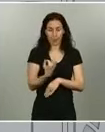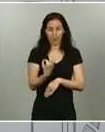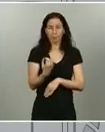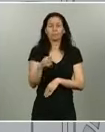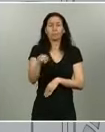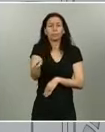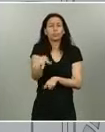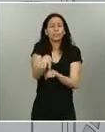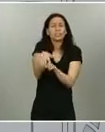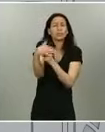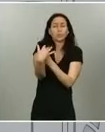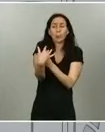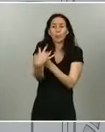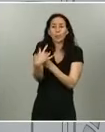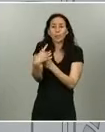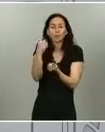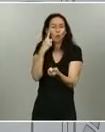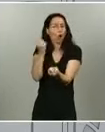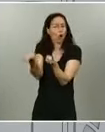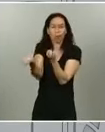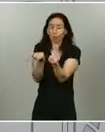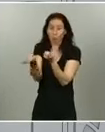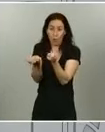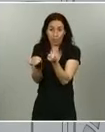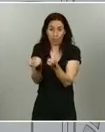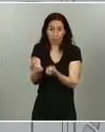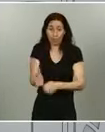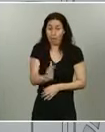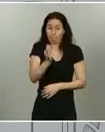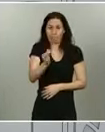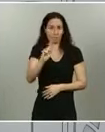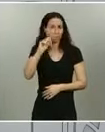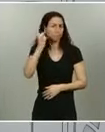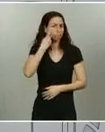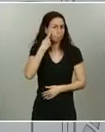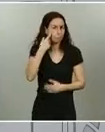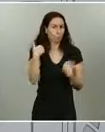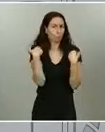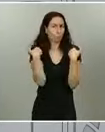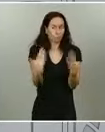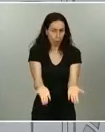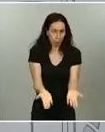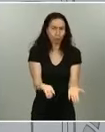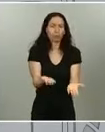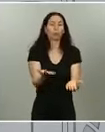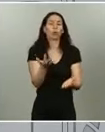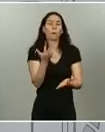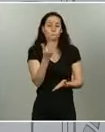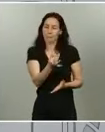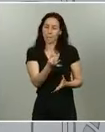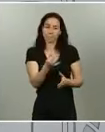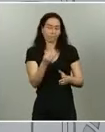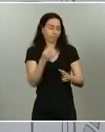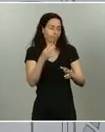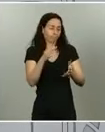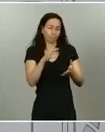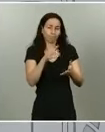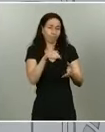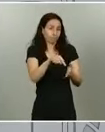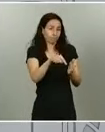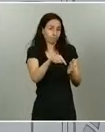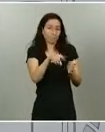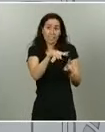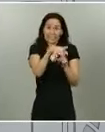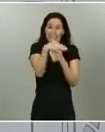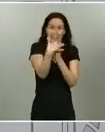están identificando pronto, que se están identificando bien y se están asumiendo, aplicando en principio, según la información